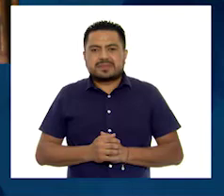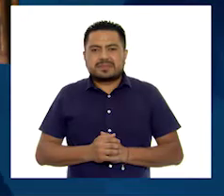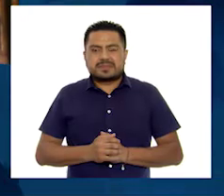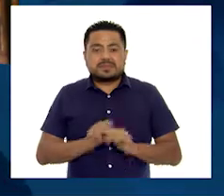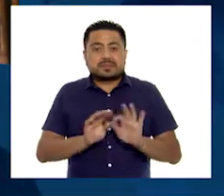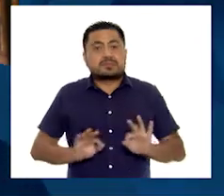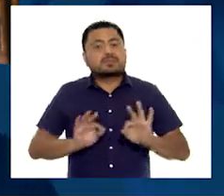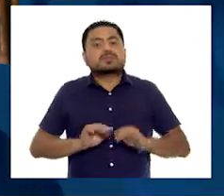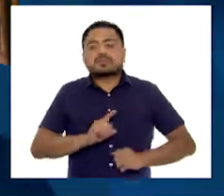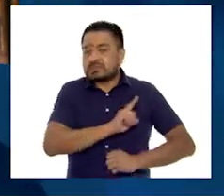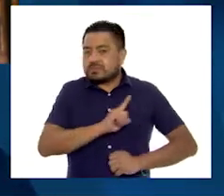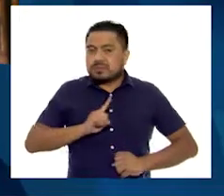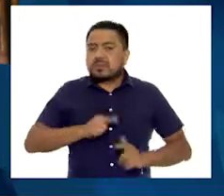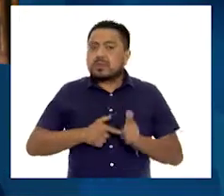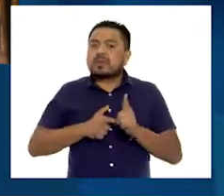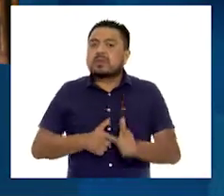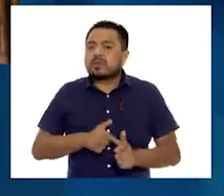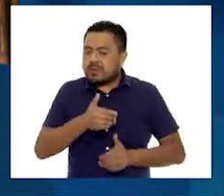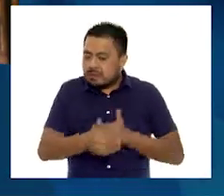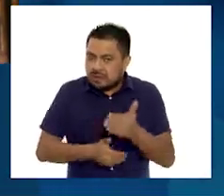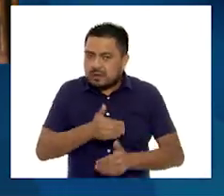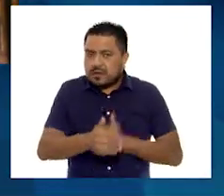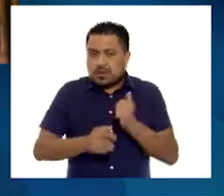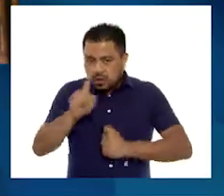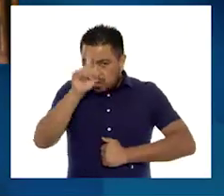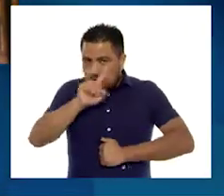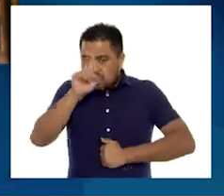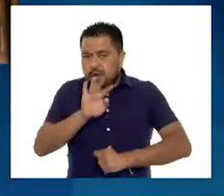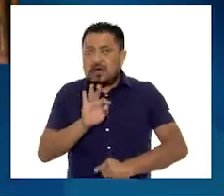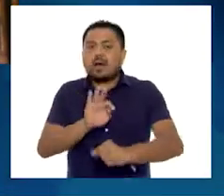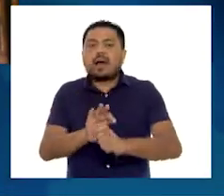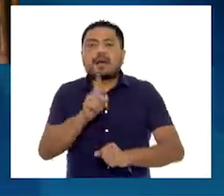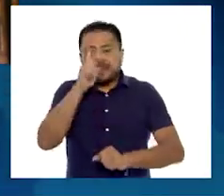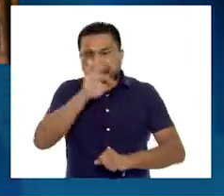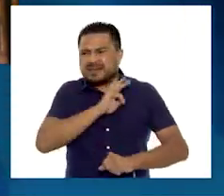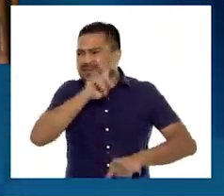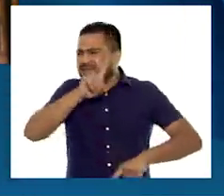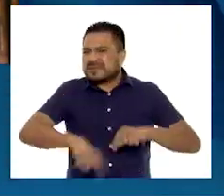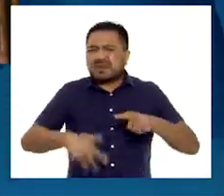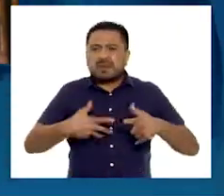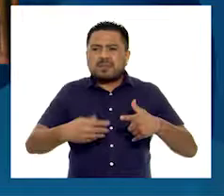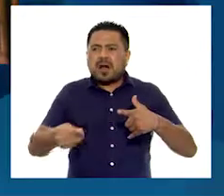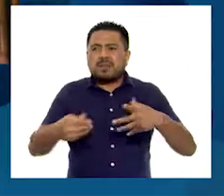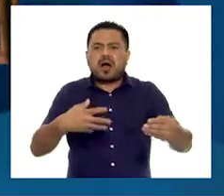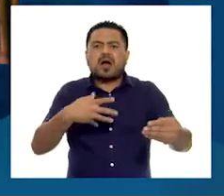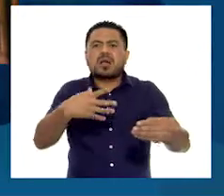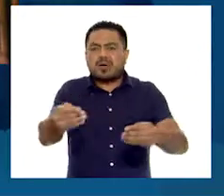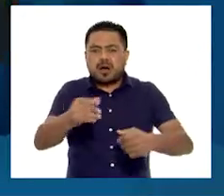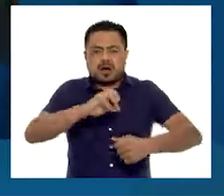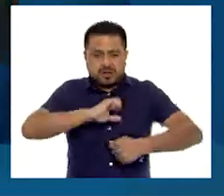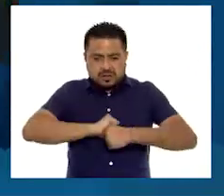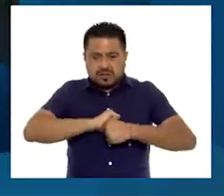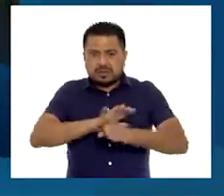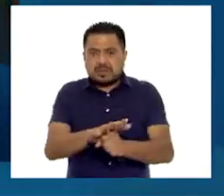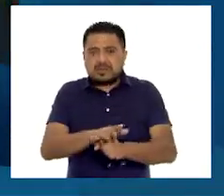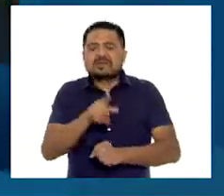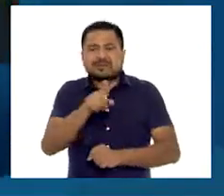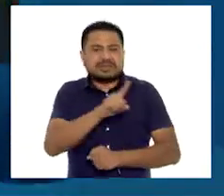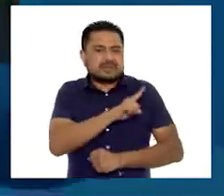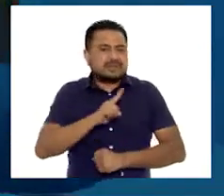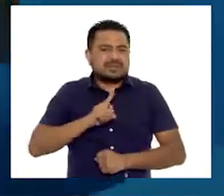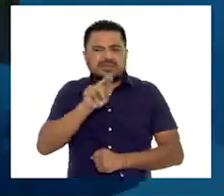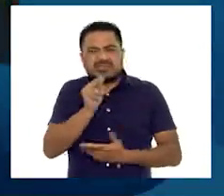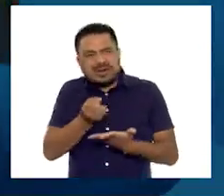Es muy importante continuar con las recomendaciones para evitar contagios de COVID. Trata de